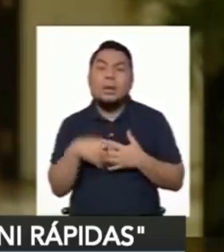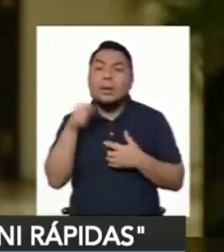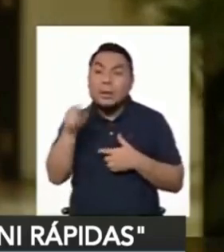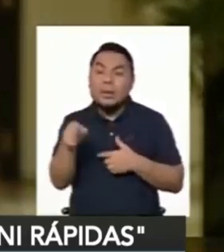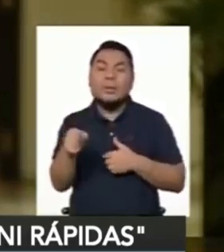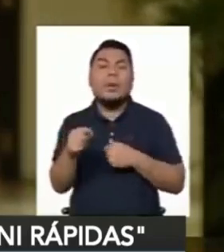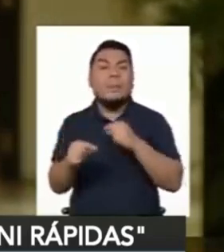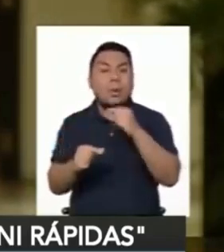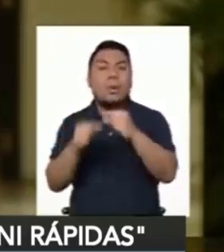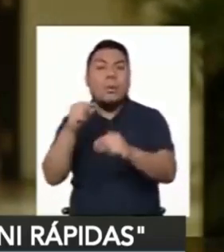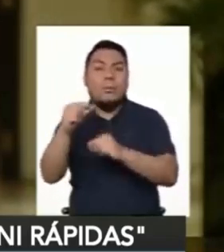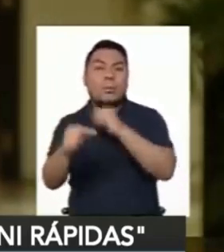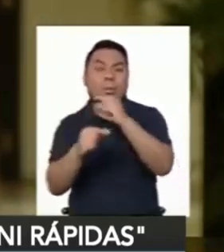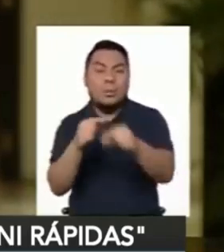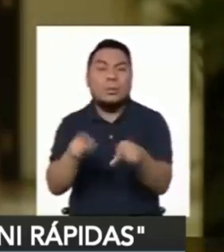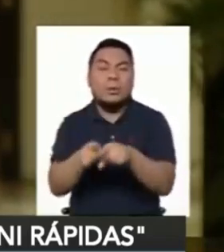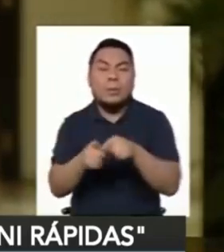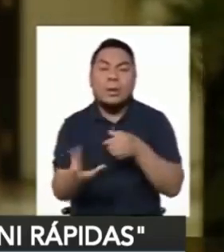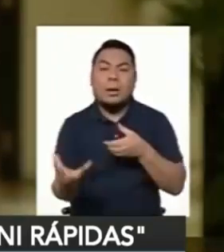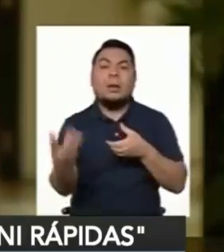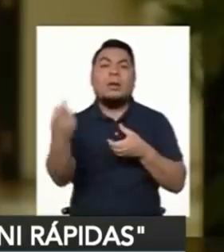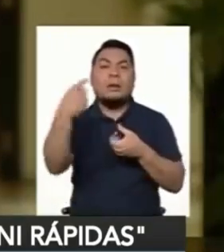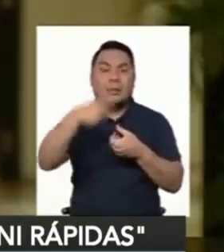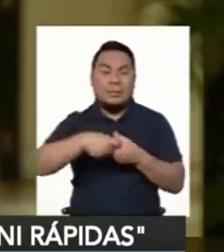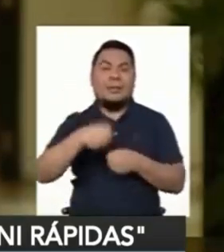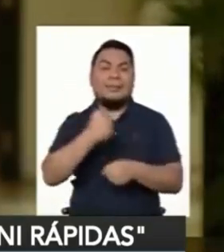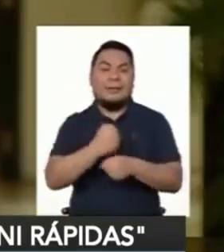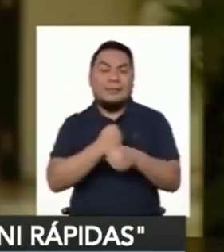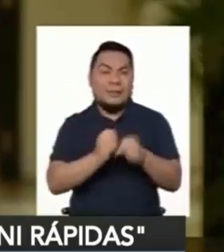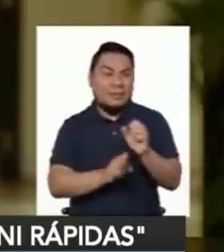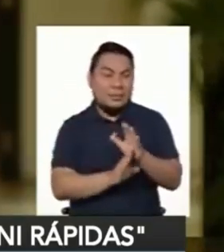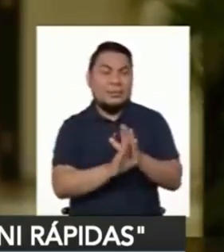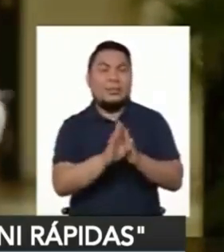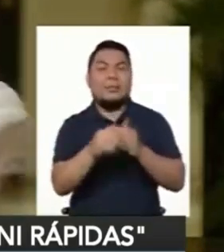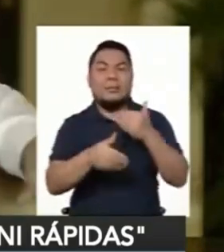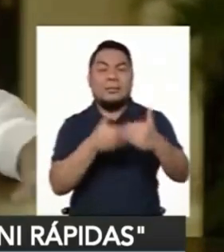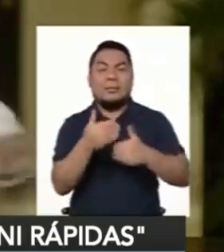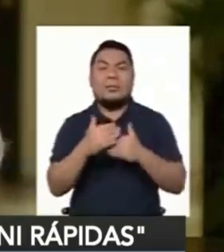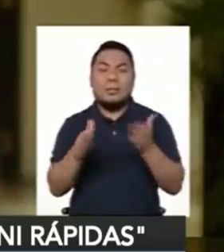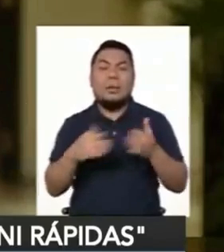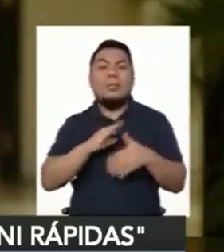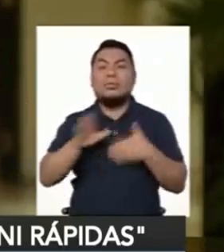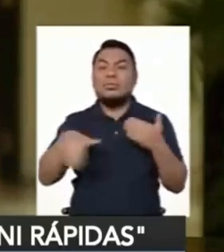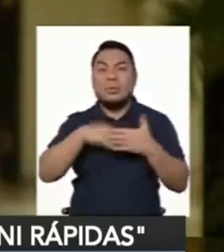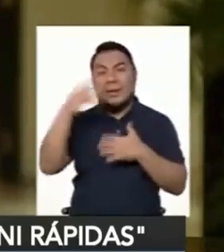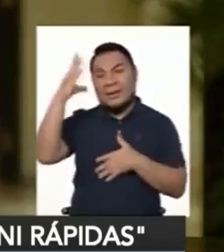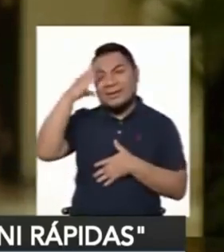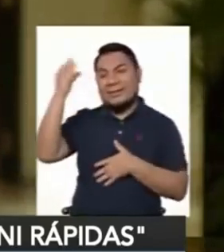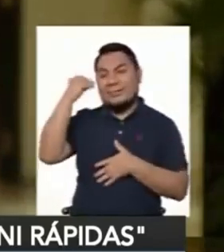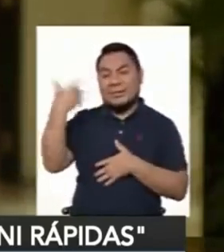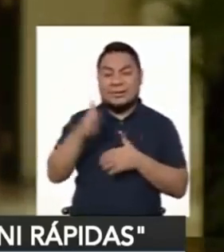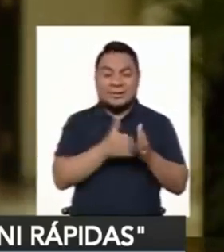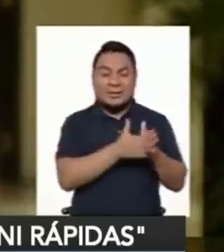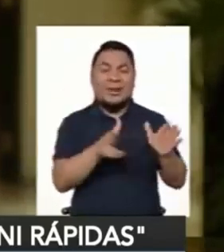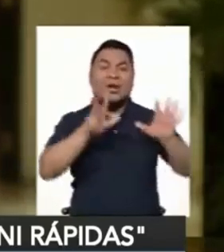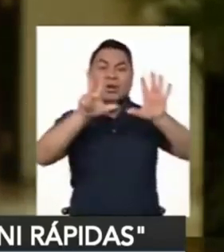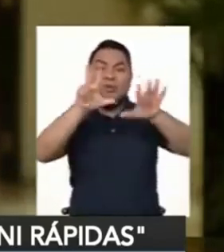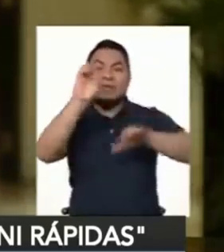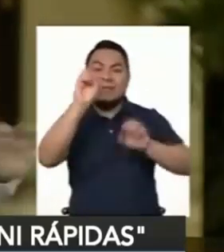a poco comenzar a integrarse en la economía, pero ya con toda la experiencia que tenemos en estos 80